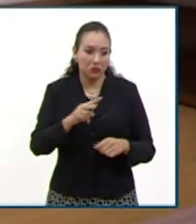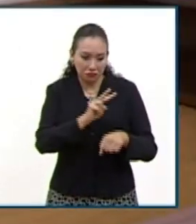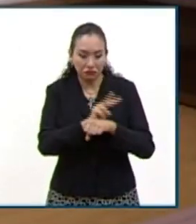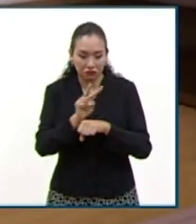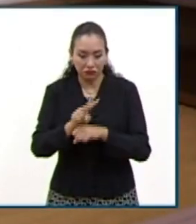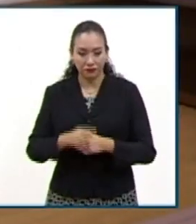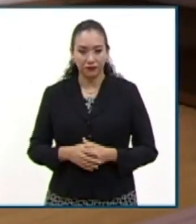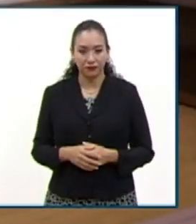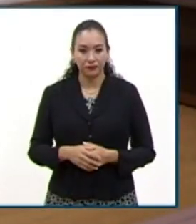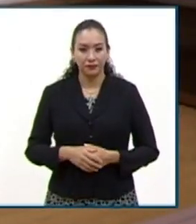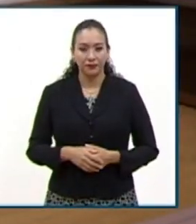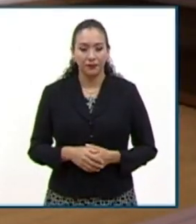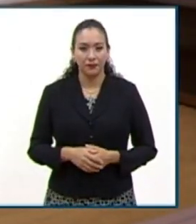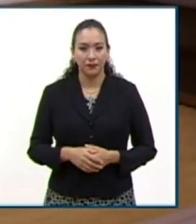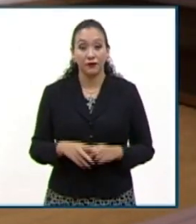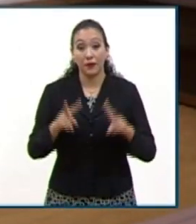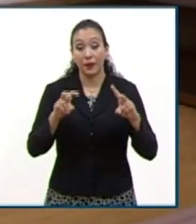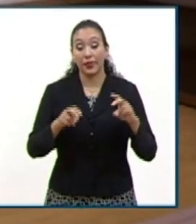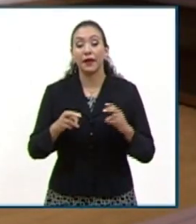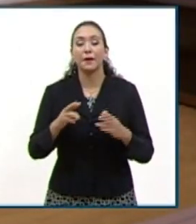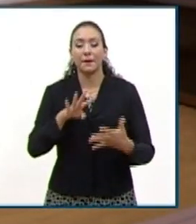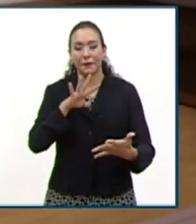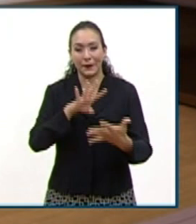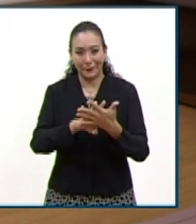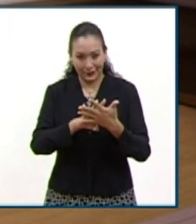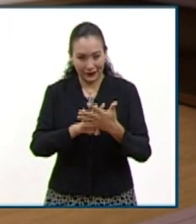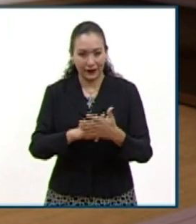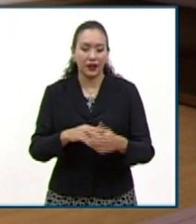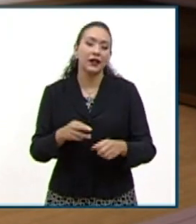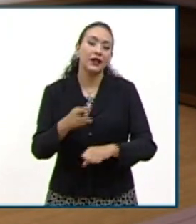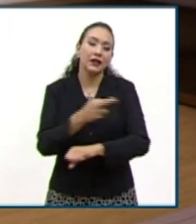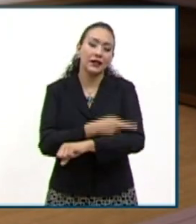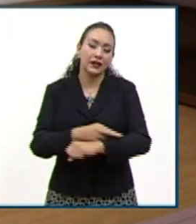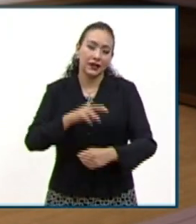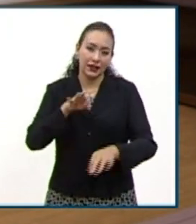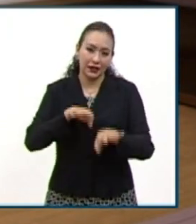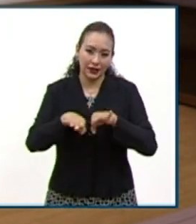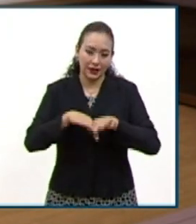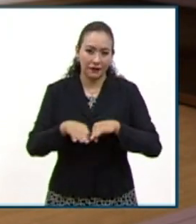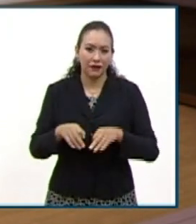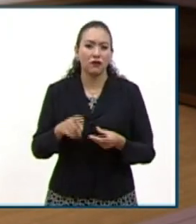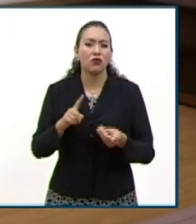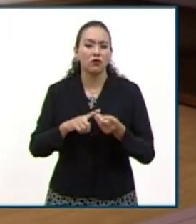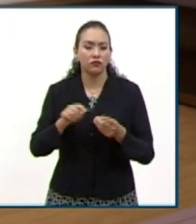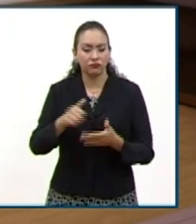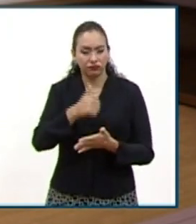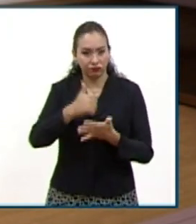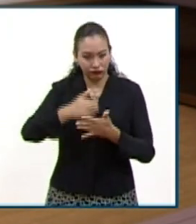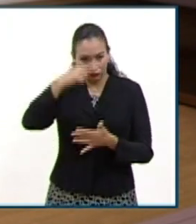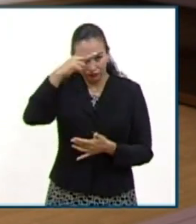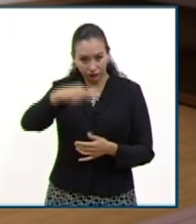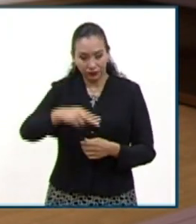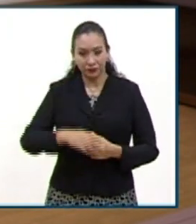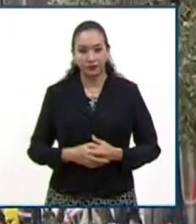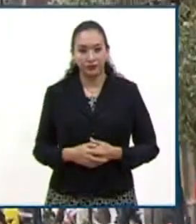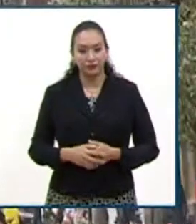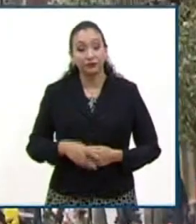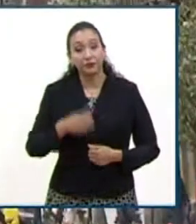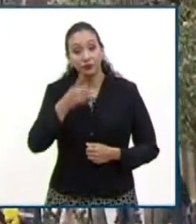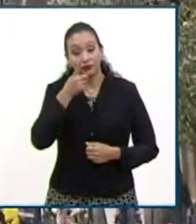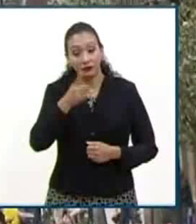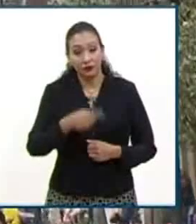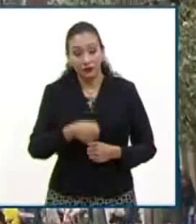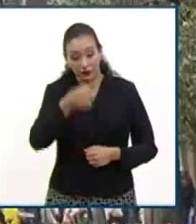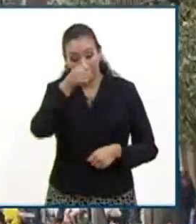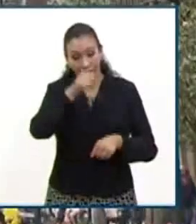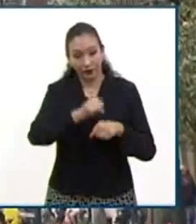El Pleno Regional en materias penal y de trabajo de la región Centro-Norte con residencia en la Ciudad de México determinó que la